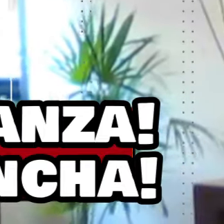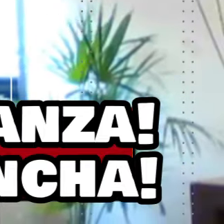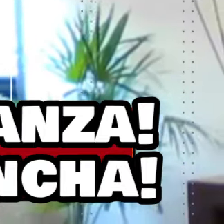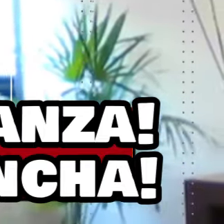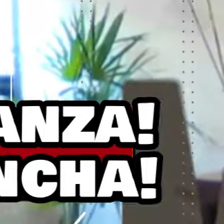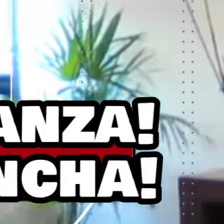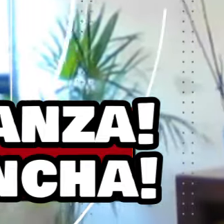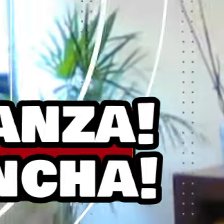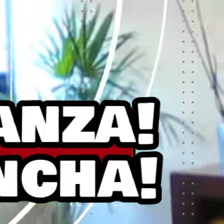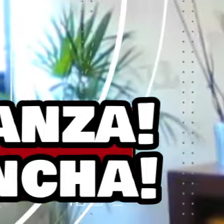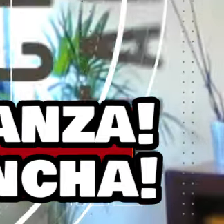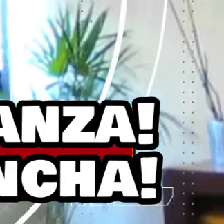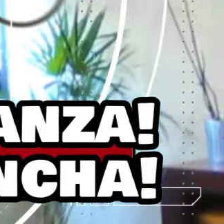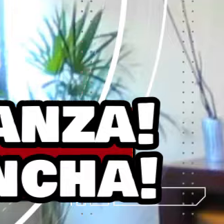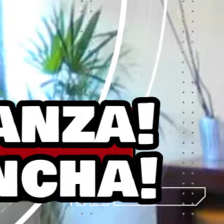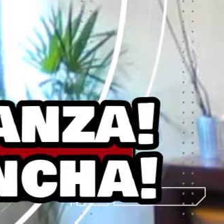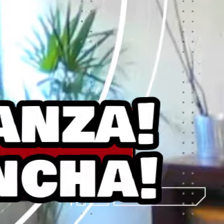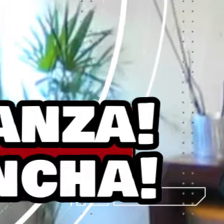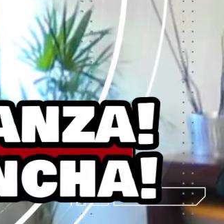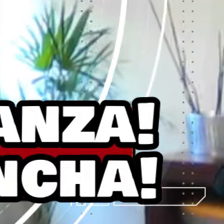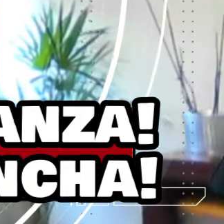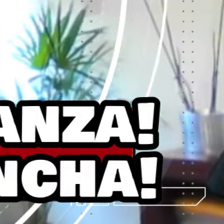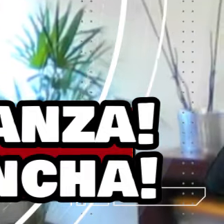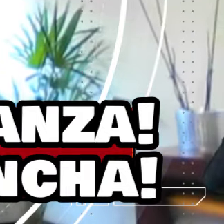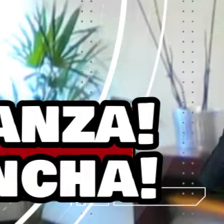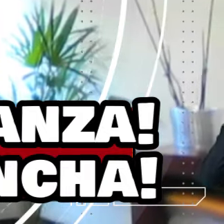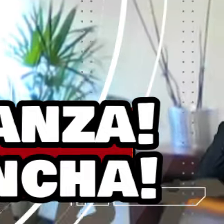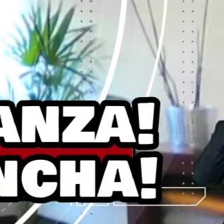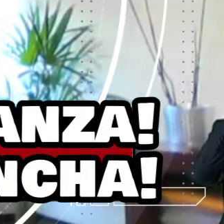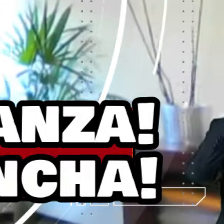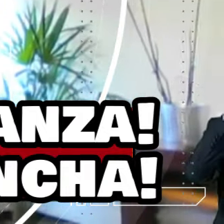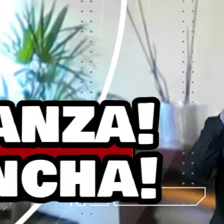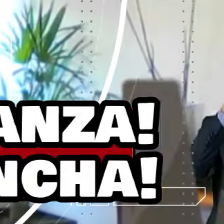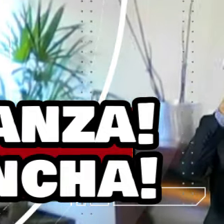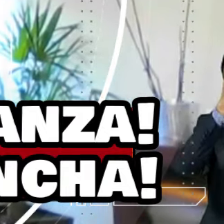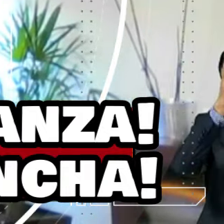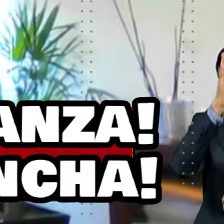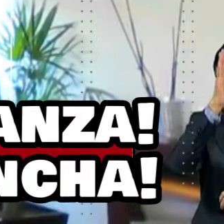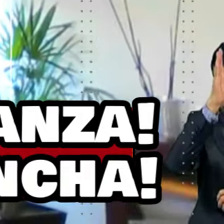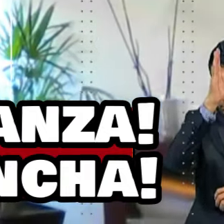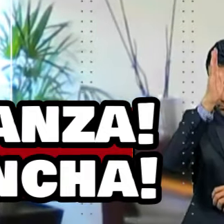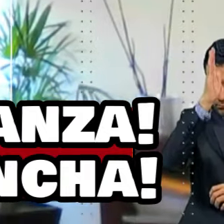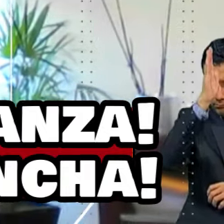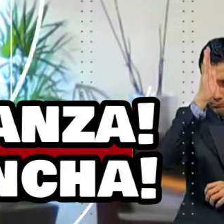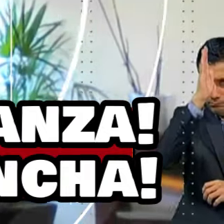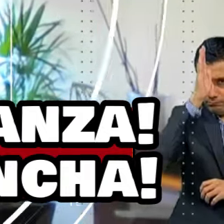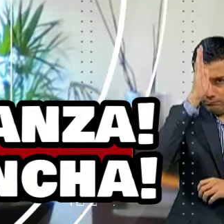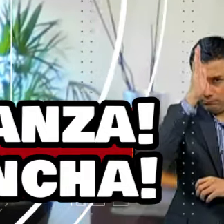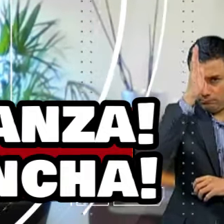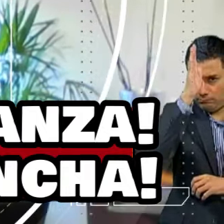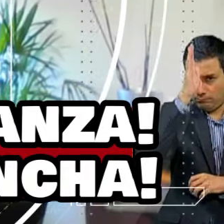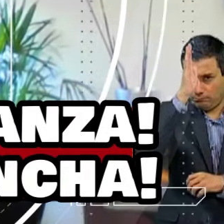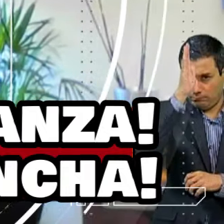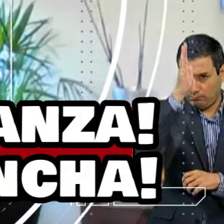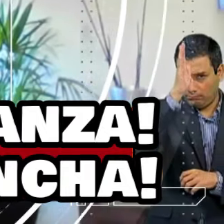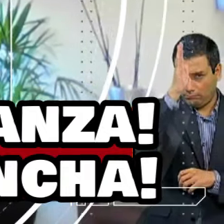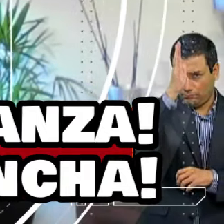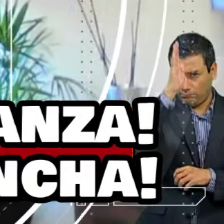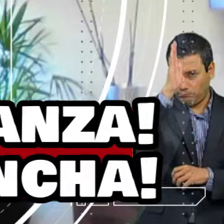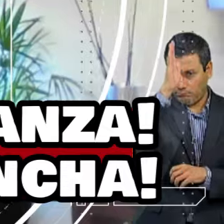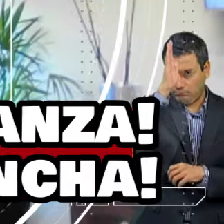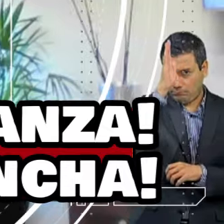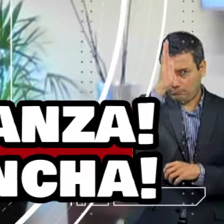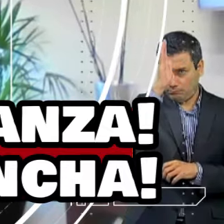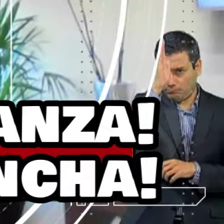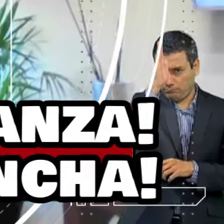del monitorista asesinado esperando las deliberaciones de las autoridades correspondientes pero fue entonces que el falsario Álvarez y